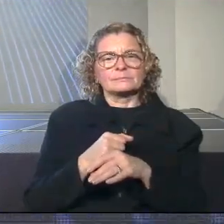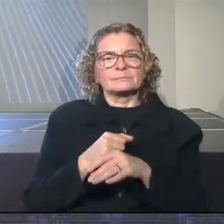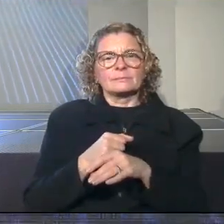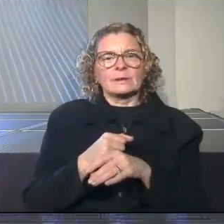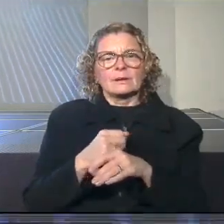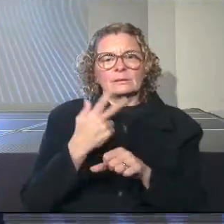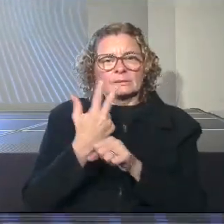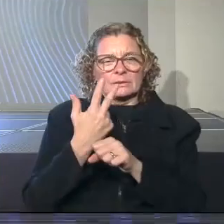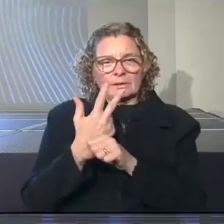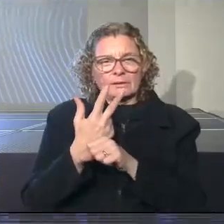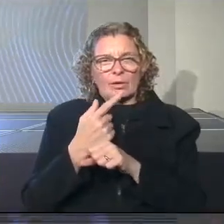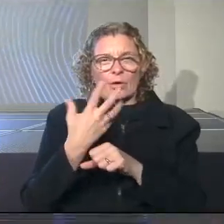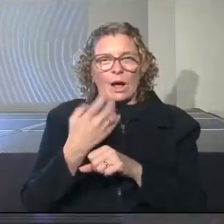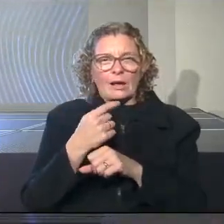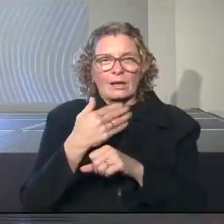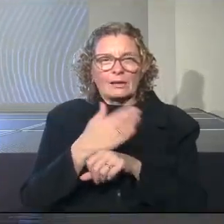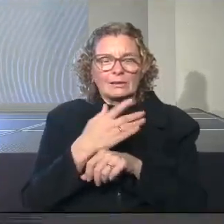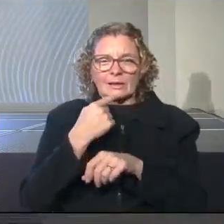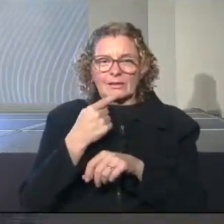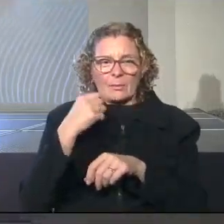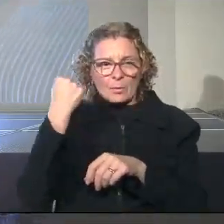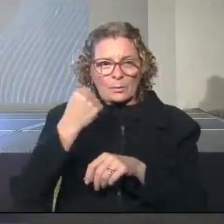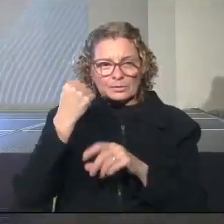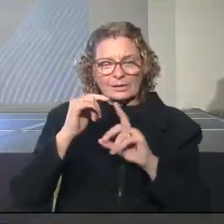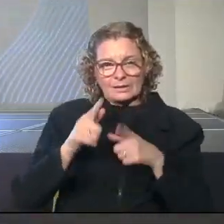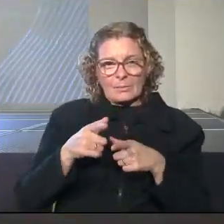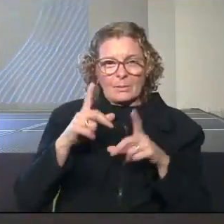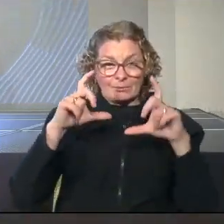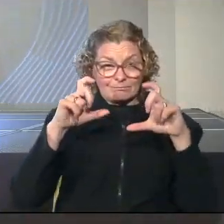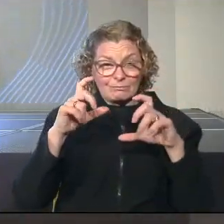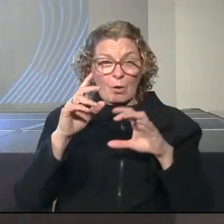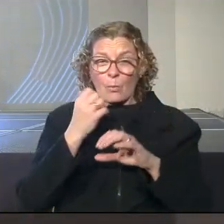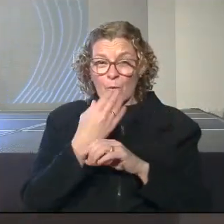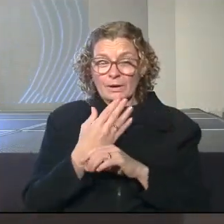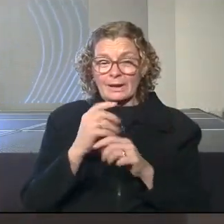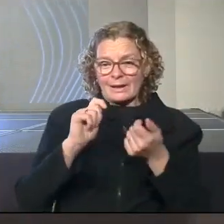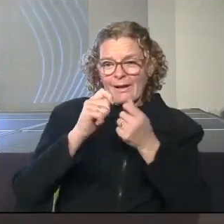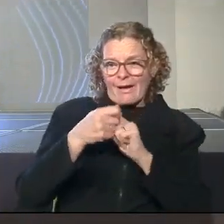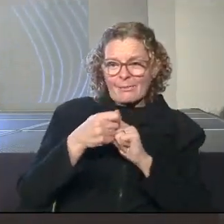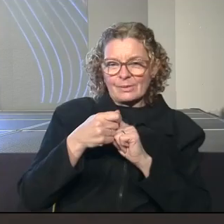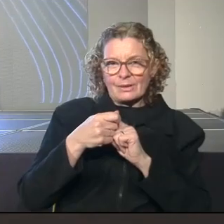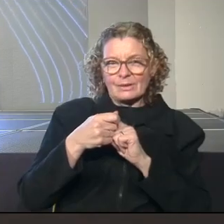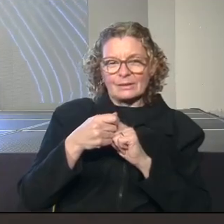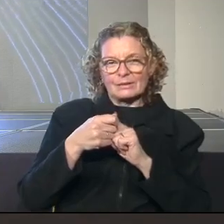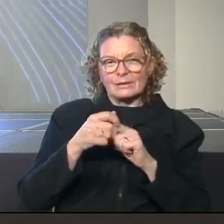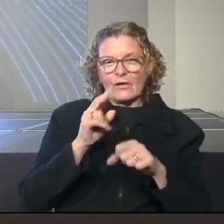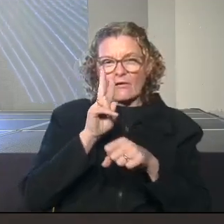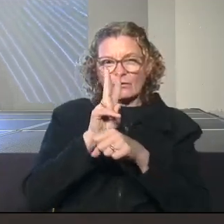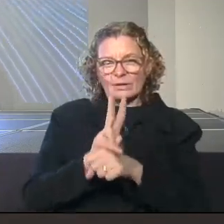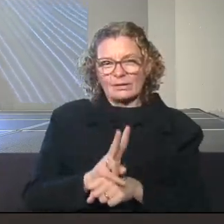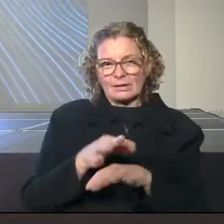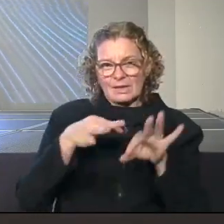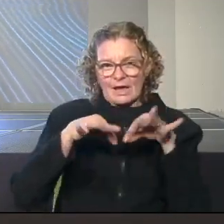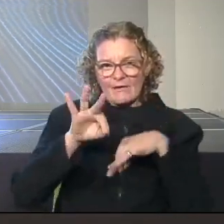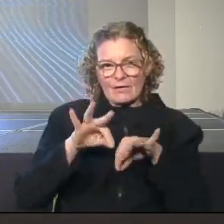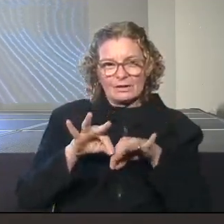Un tercer atributo que mencionábamos, también fundamental para que una publicación sea exitosa y se transforme las visitas en